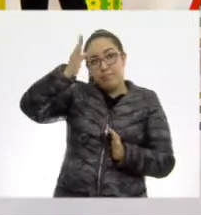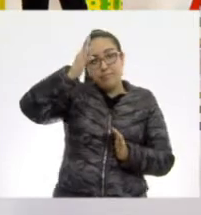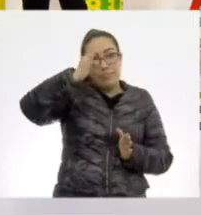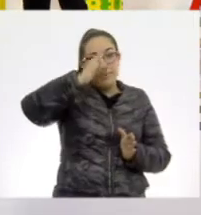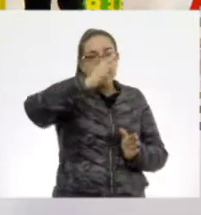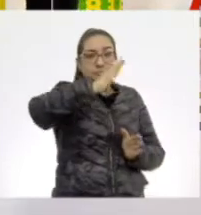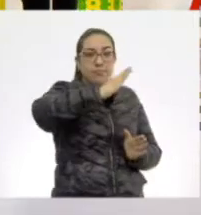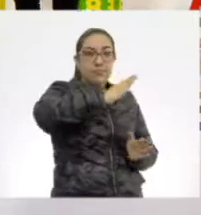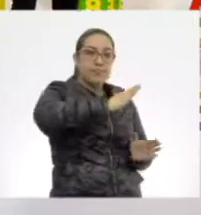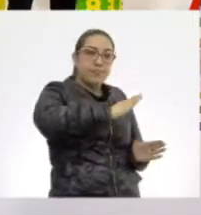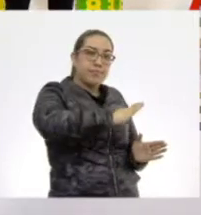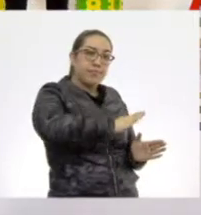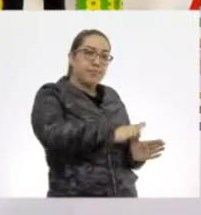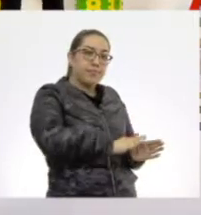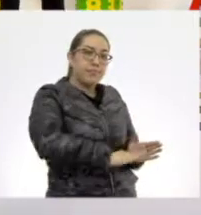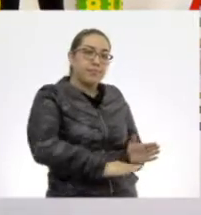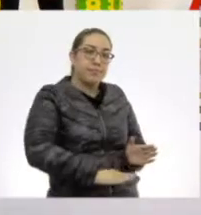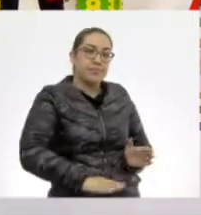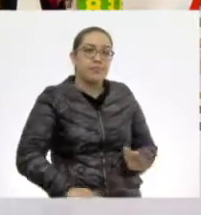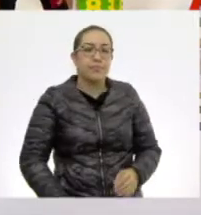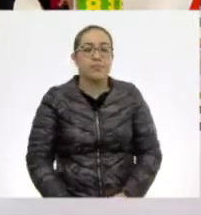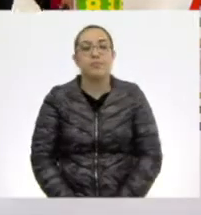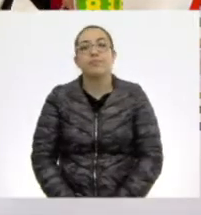otro lado y